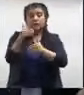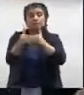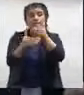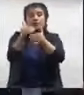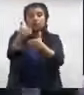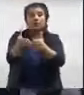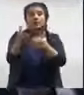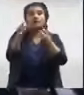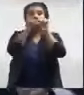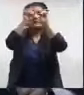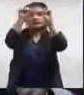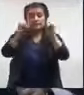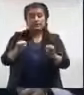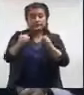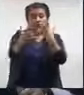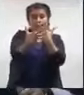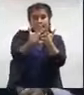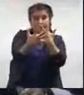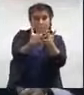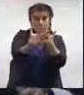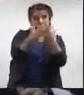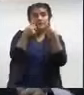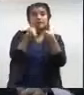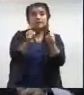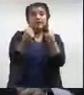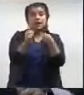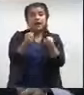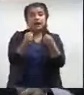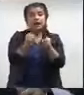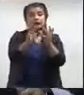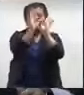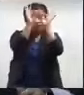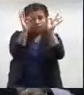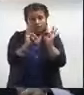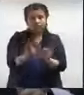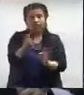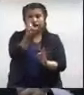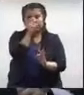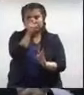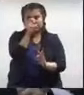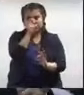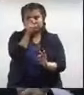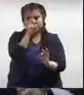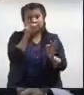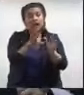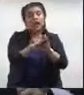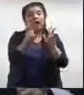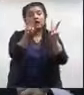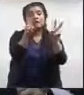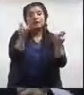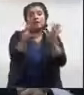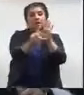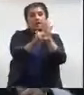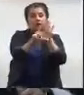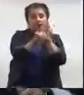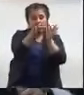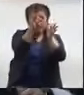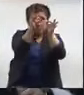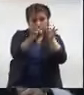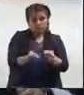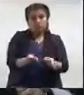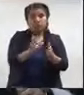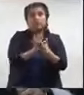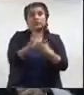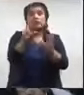procedimientos del sistema penitenciario se realicen con estricto apego al ordenamiento jurídico nacional, la ley y